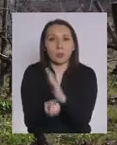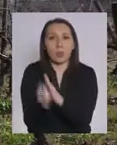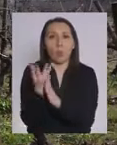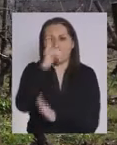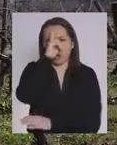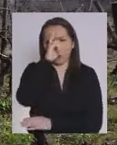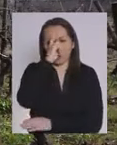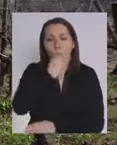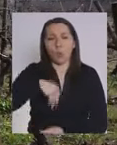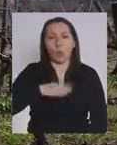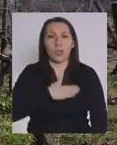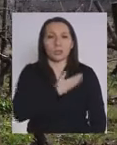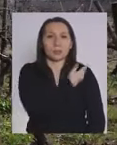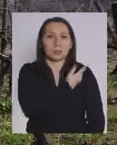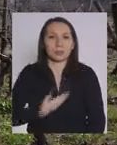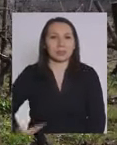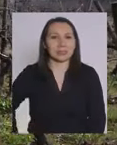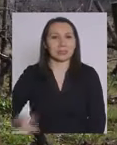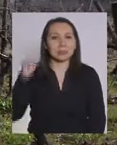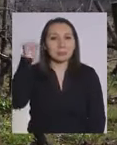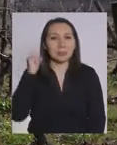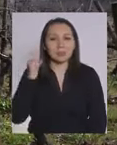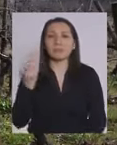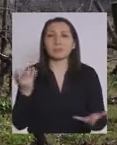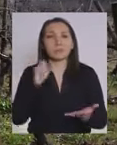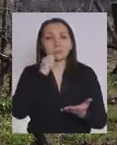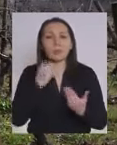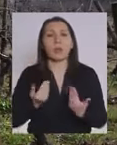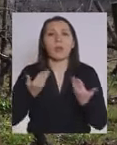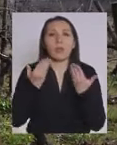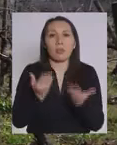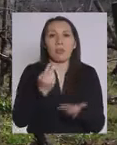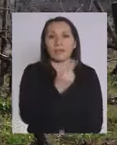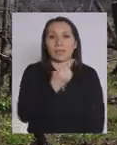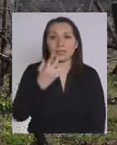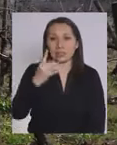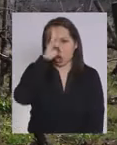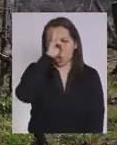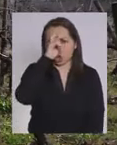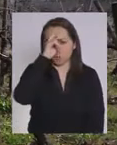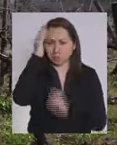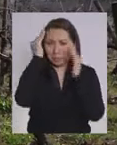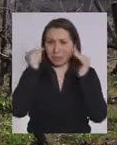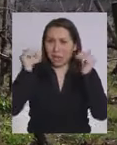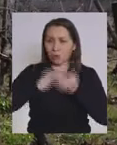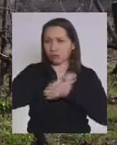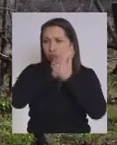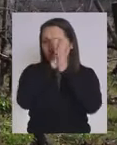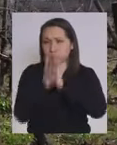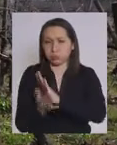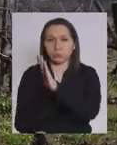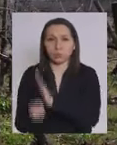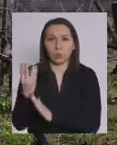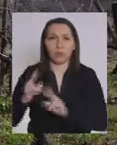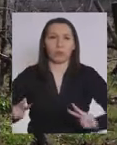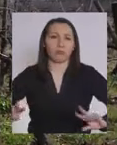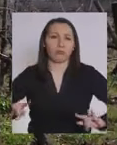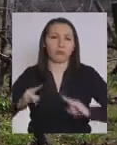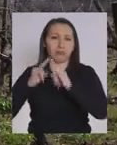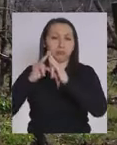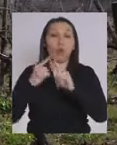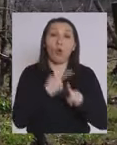nuestro presidente sebastián piñera que considera la entrega de 25 hospitales totalmente construidos otros 25